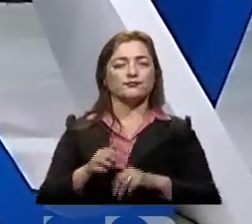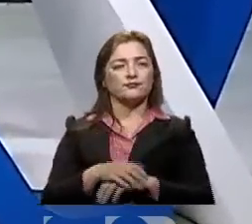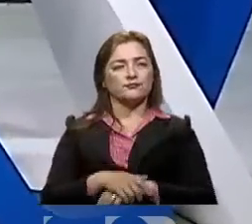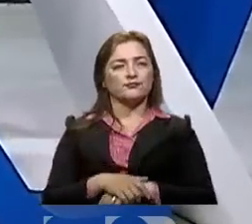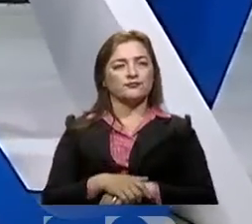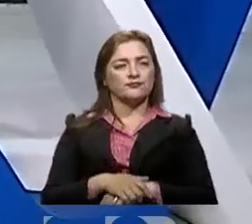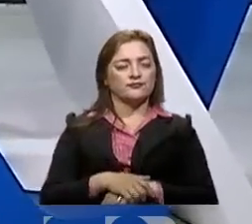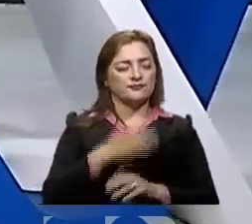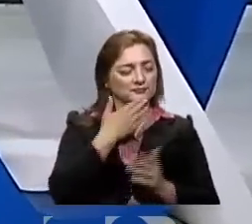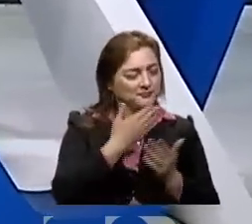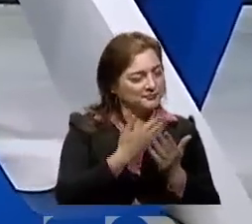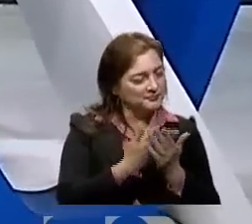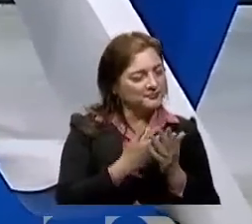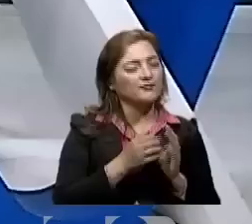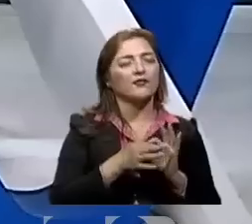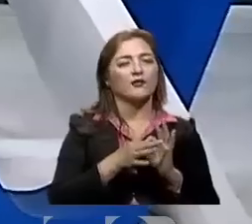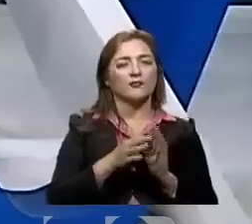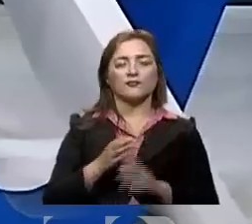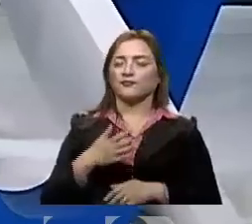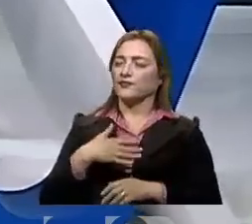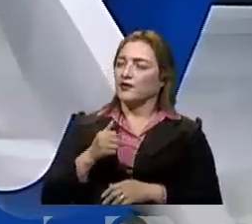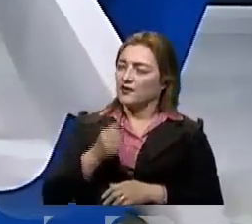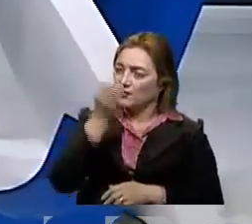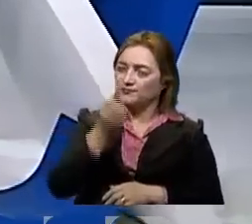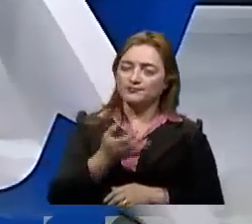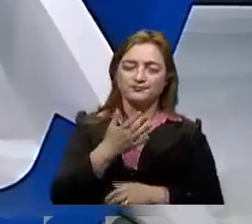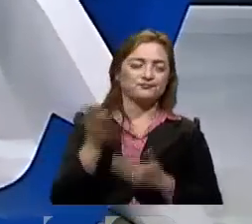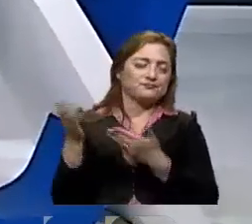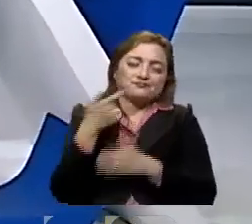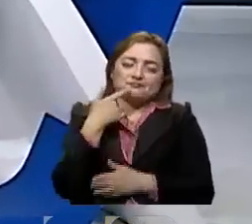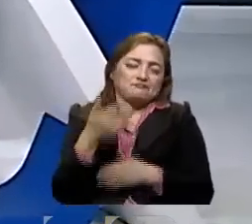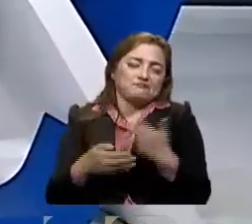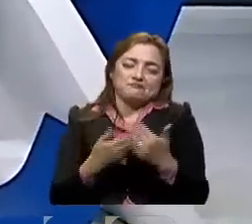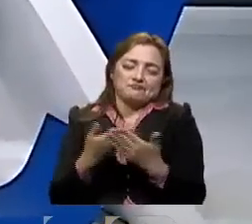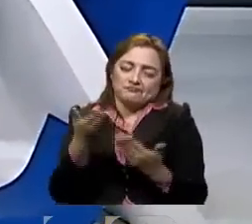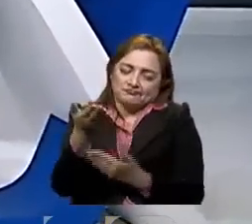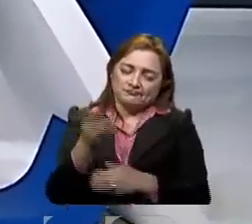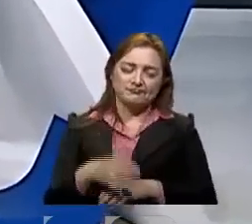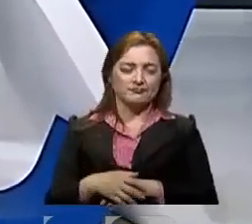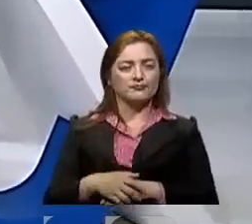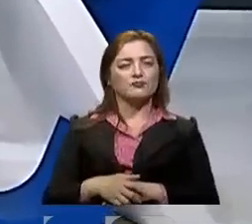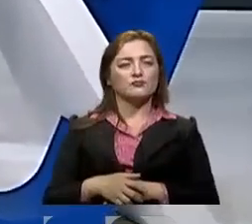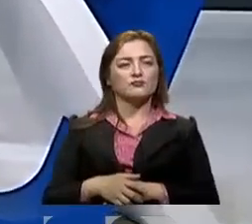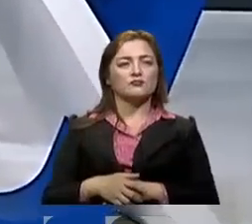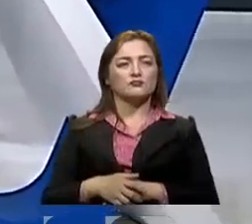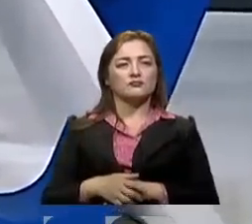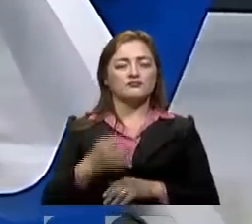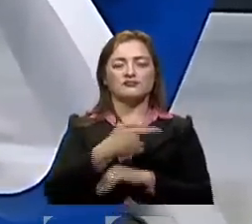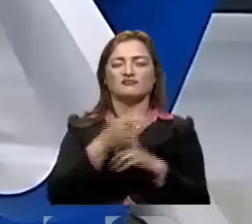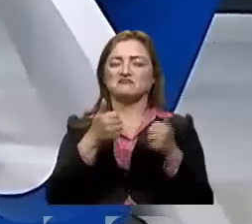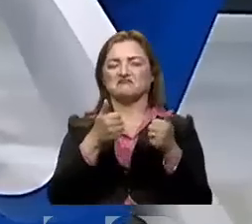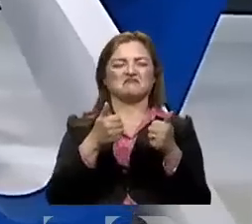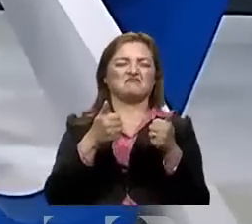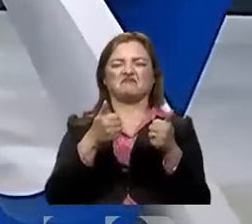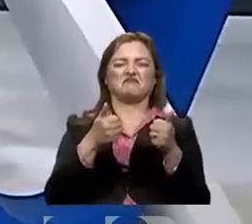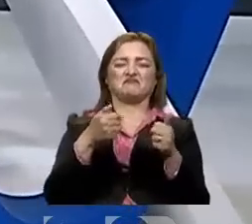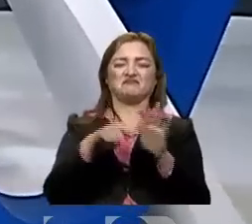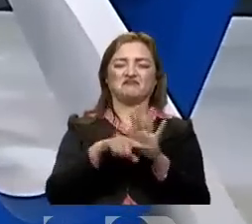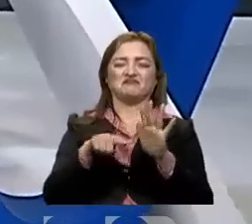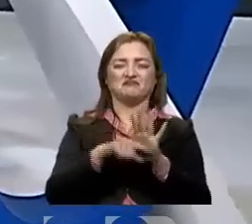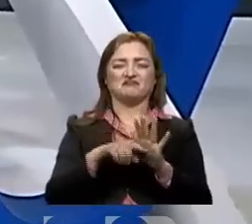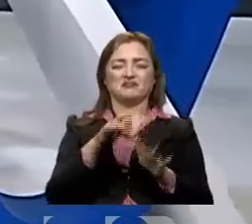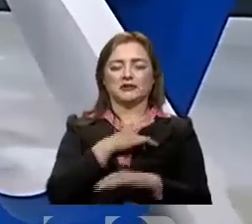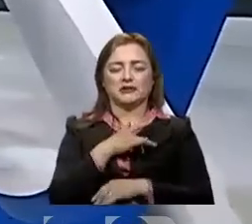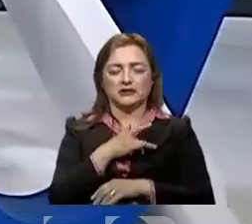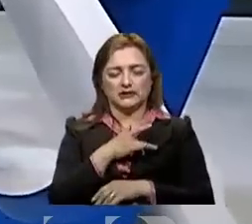espacio. Compañeras, Albertito, muchas gracias. ¿Cómo le va? Buenos días. Ya lo dijo todo, Marisabel. Sí, no. Bueno, no siempre hay buenos días, ¿no? Siempre hay cosas que nos tocan